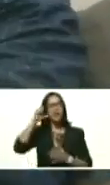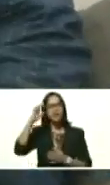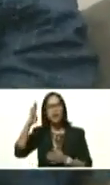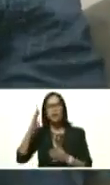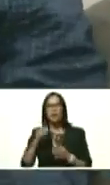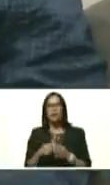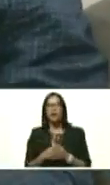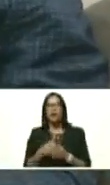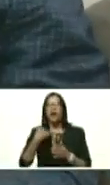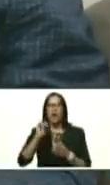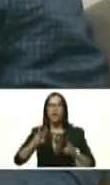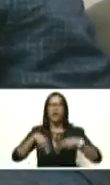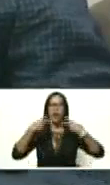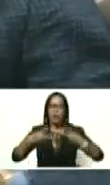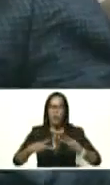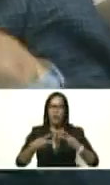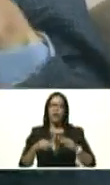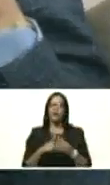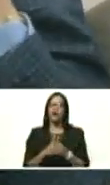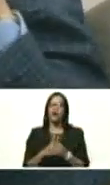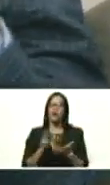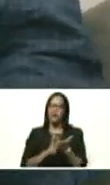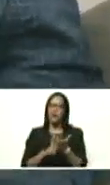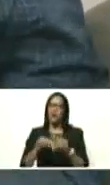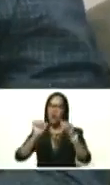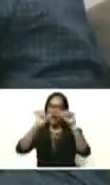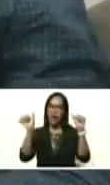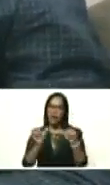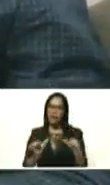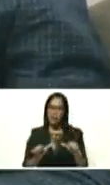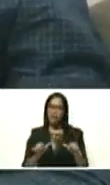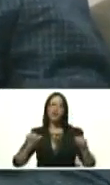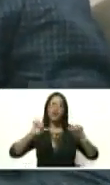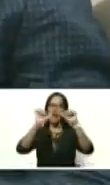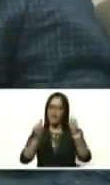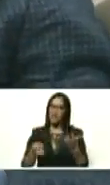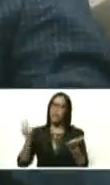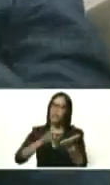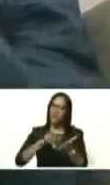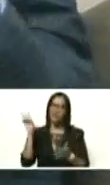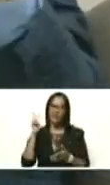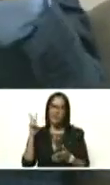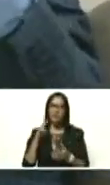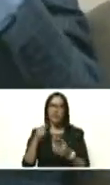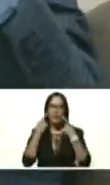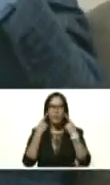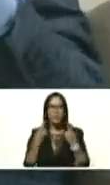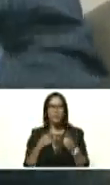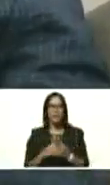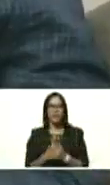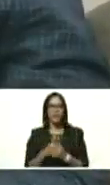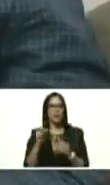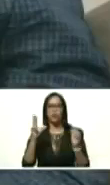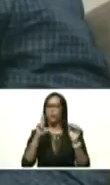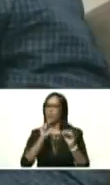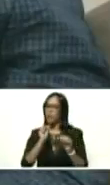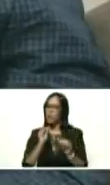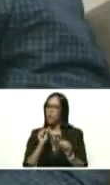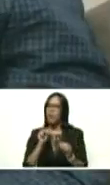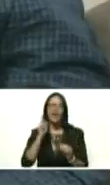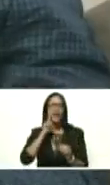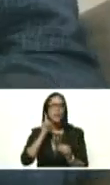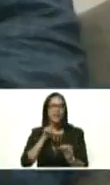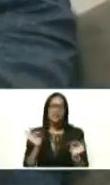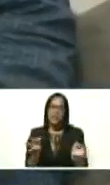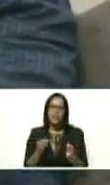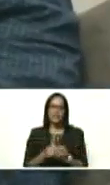hay una nueva realidad con los artistas. Los artistas están volviendo a Venezuela, dándose cuenta que no era nada lo que le decían. Y ahora quieren